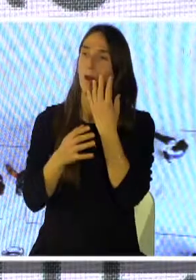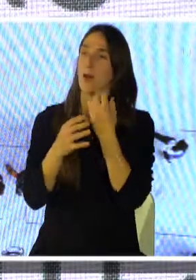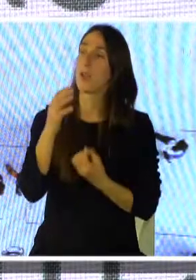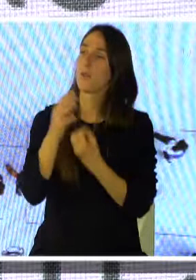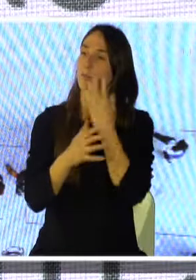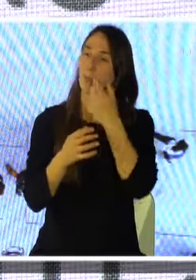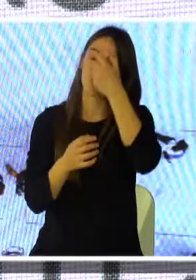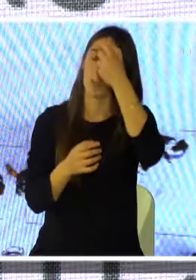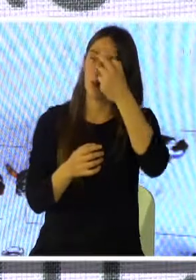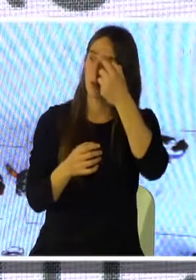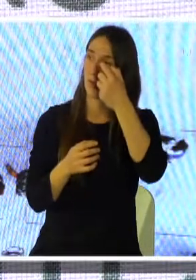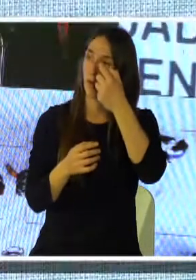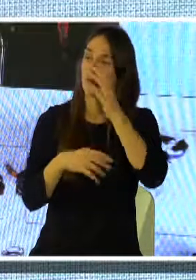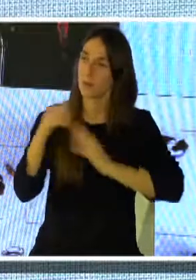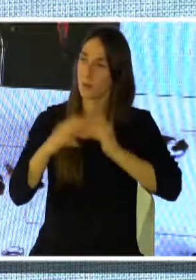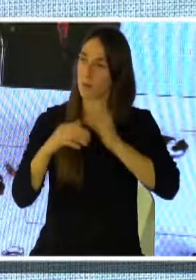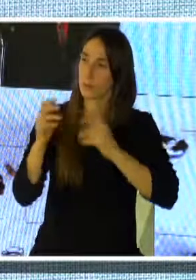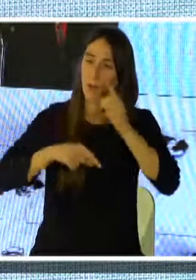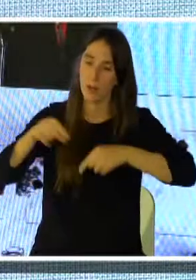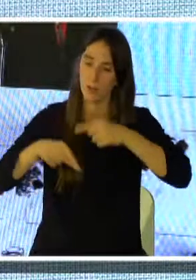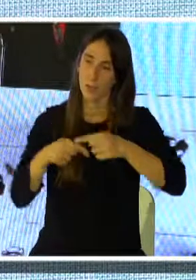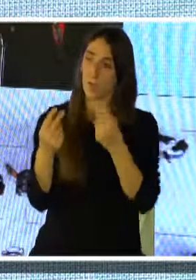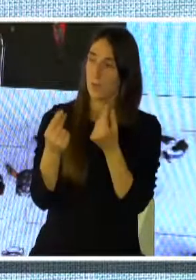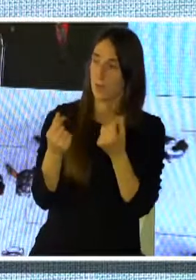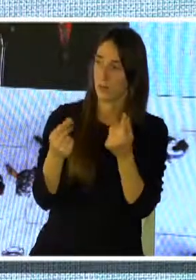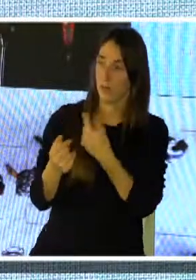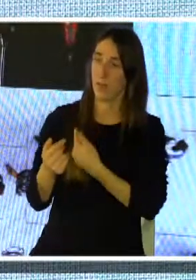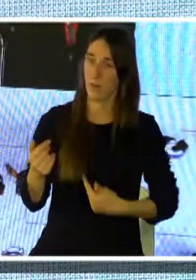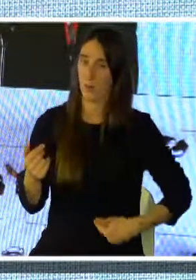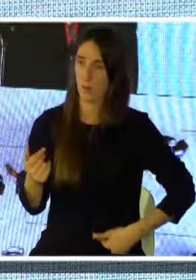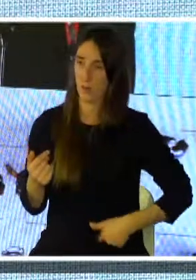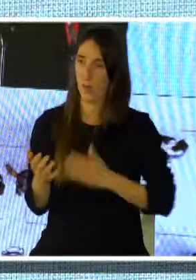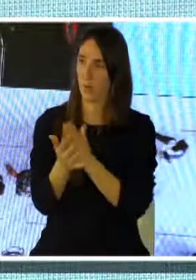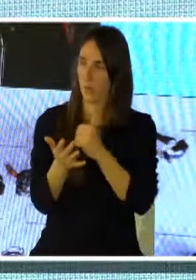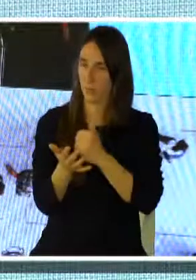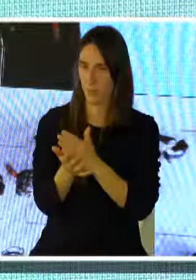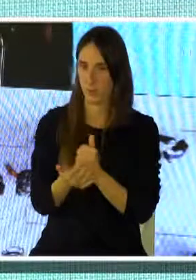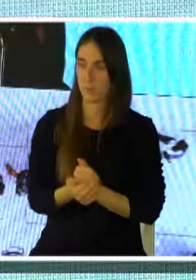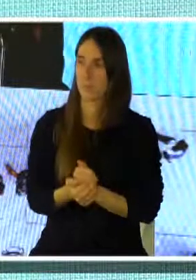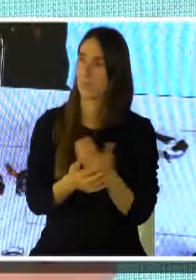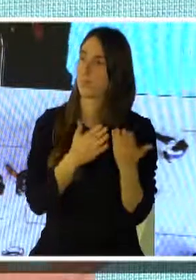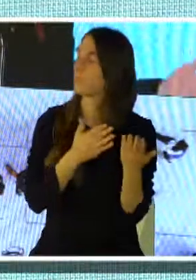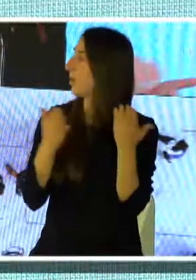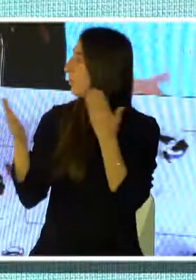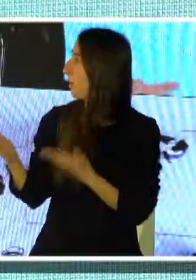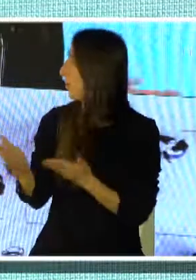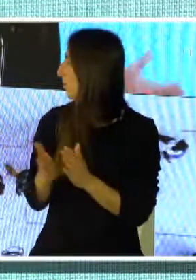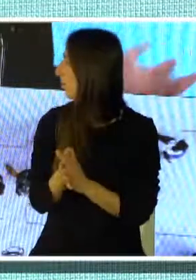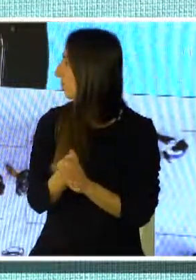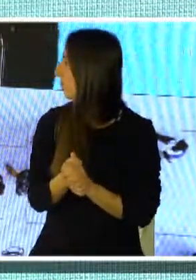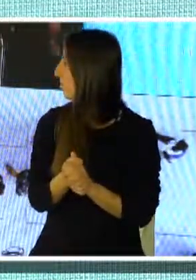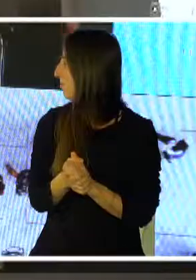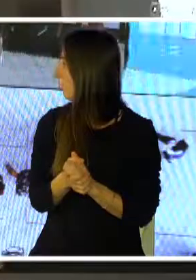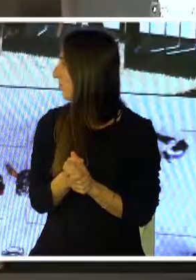han contribuido a la mejora de la gestión financiera en el gobierno departamental. Bienvenidos, gracias por estar.